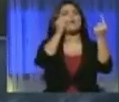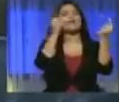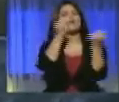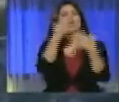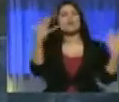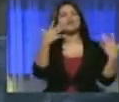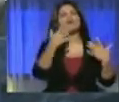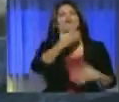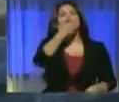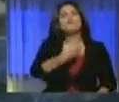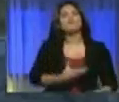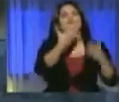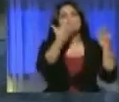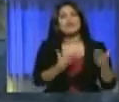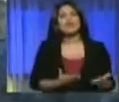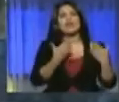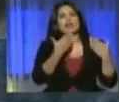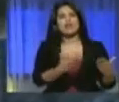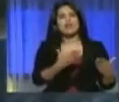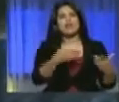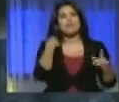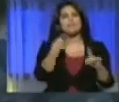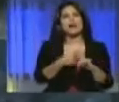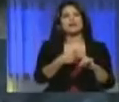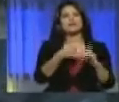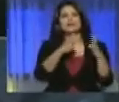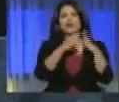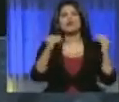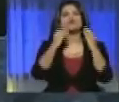Fidel Castro Ruz y los Ángeles Barbudos.